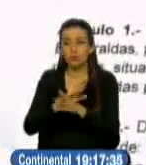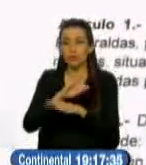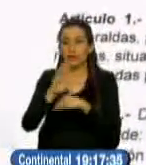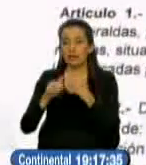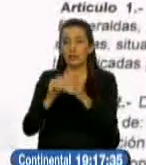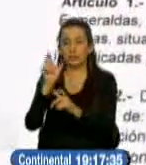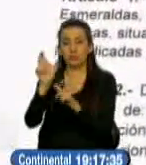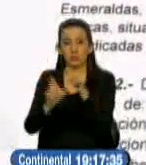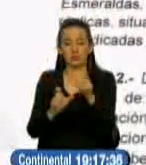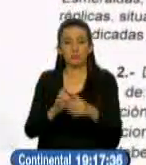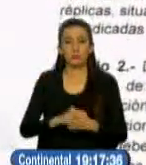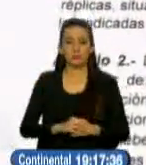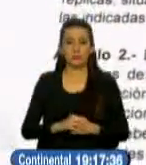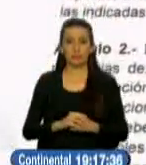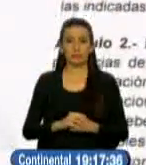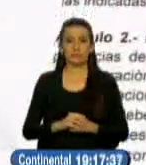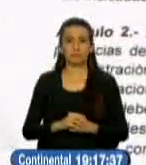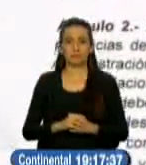los riesgos.